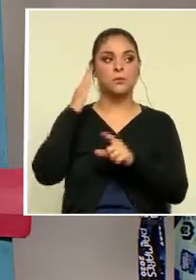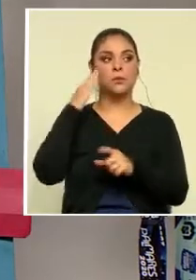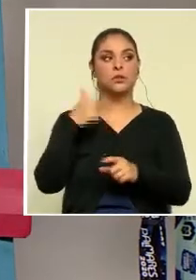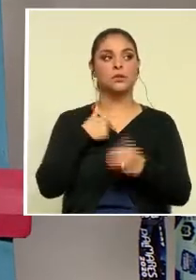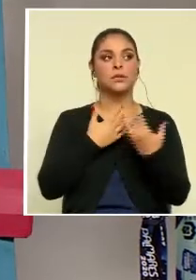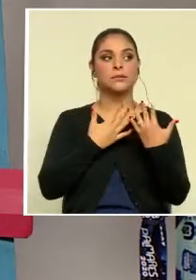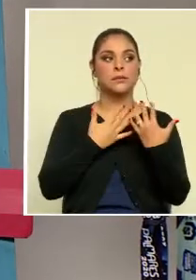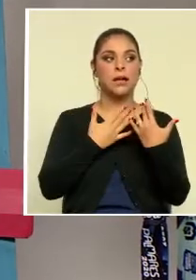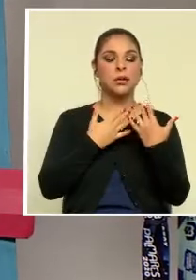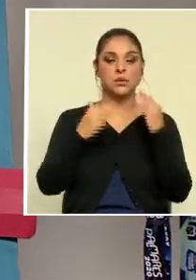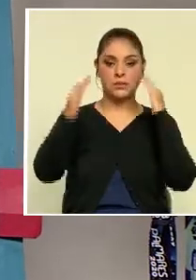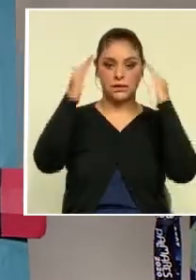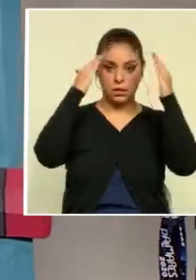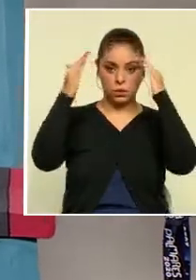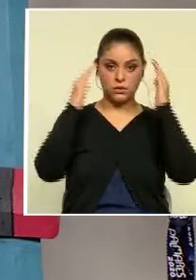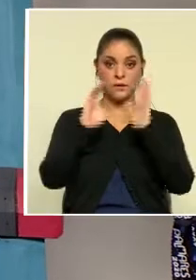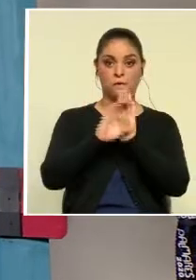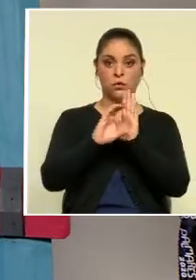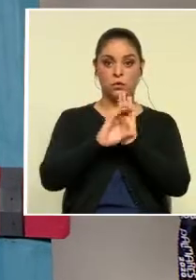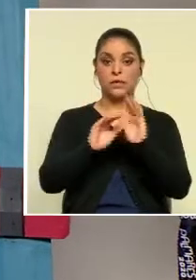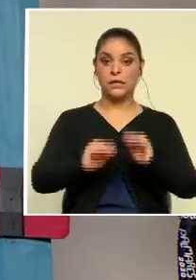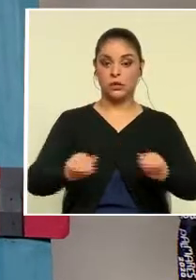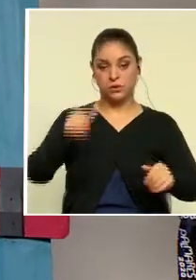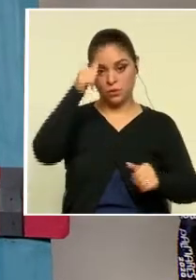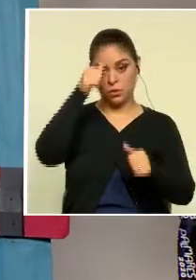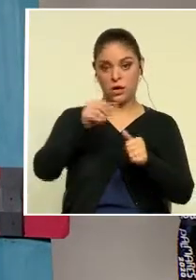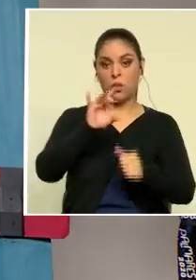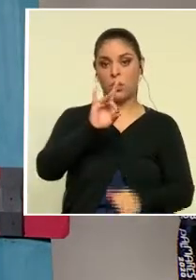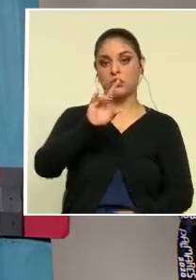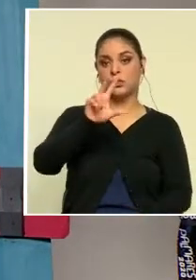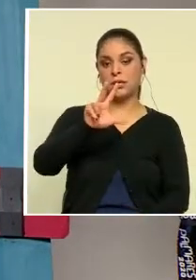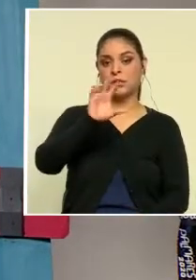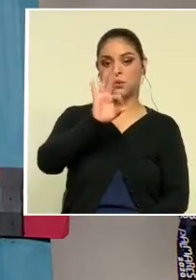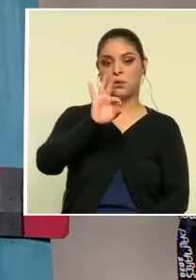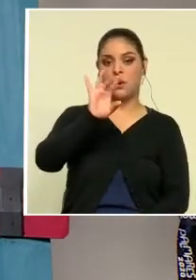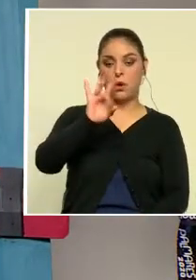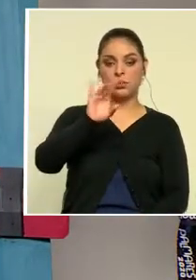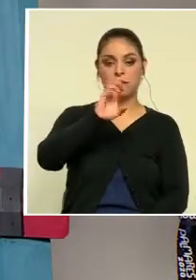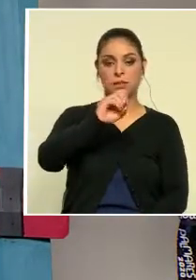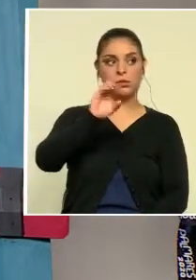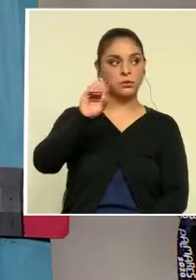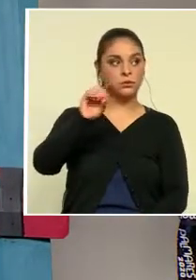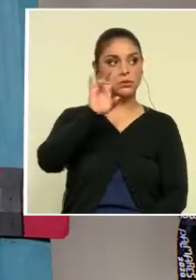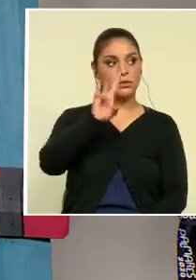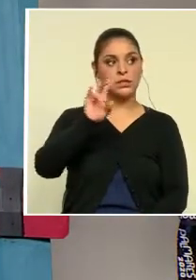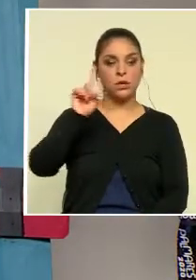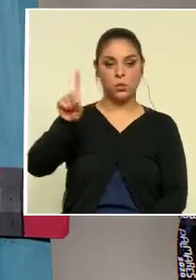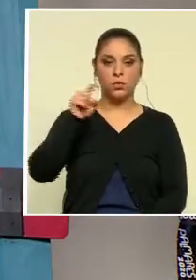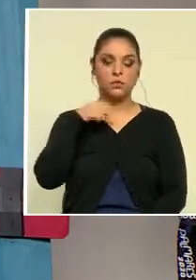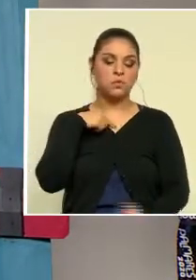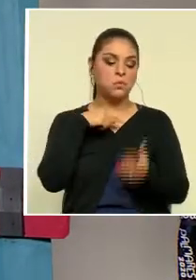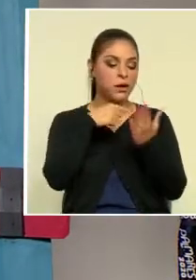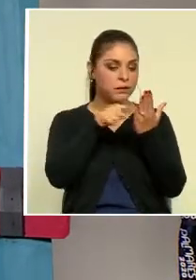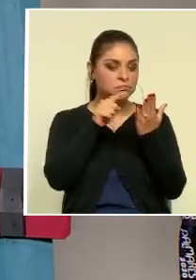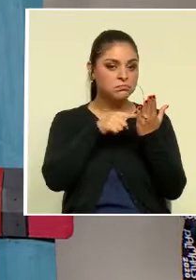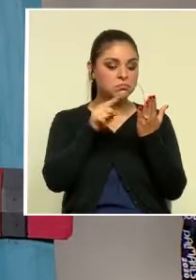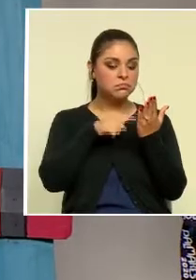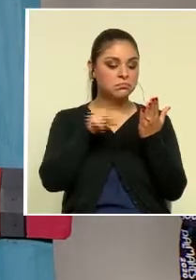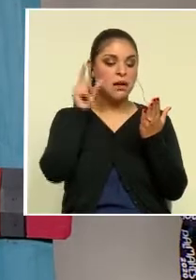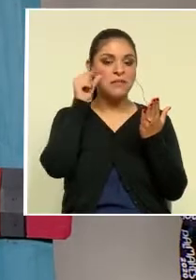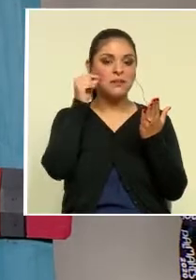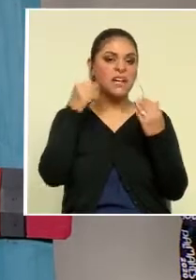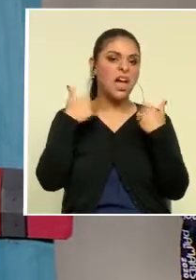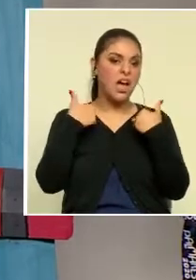saludos y las fotos de los niños y las niñas recuerden 8 39 800 71 voy a revisar que hay por aquí de